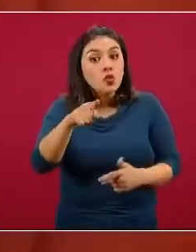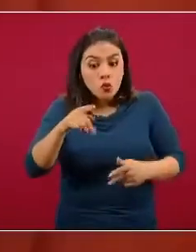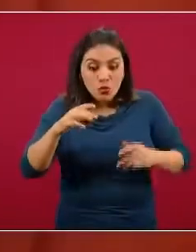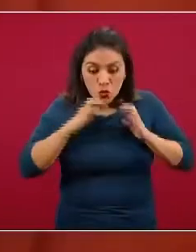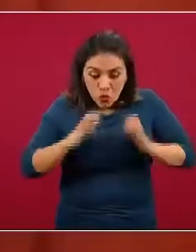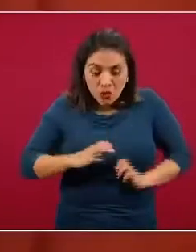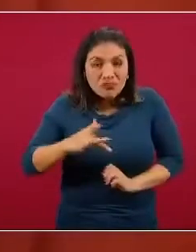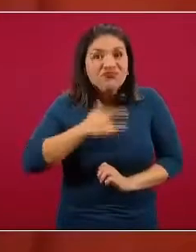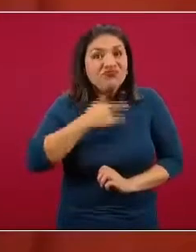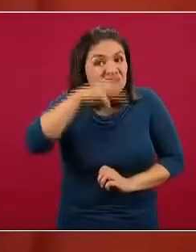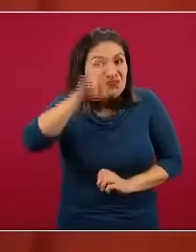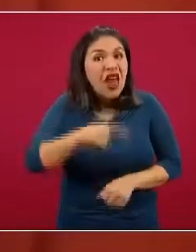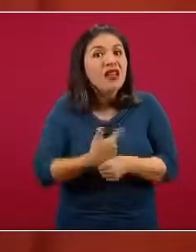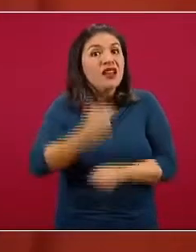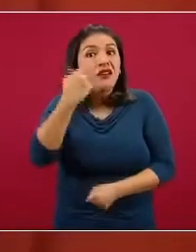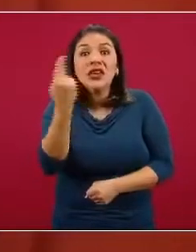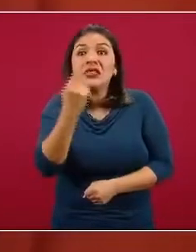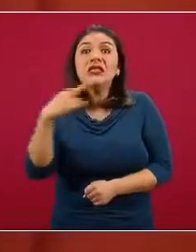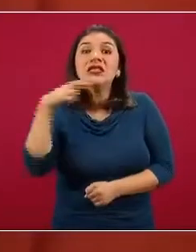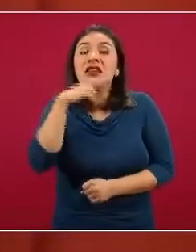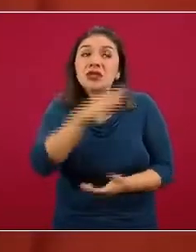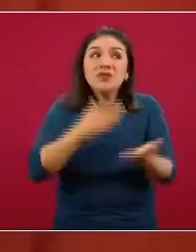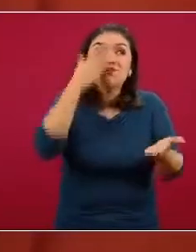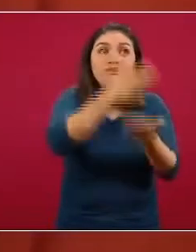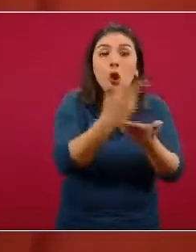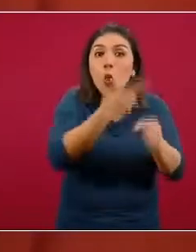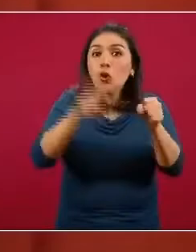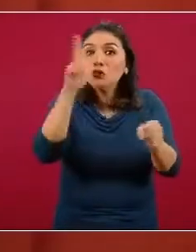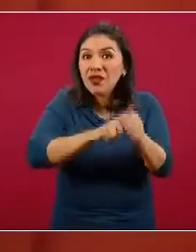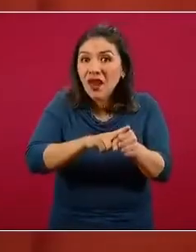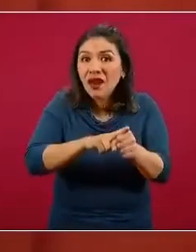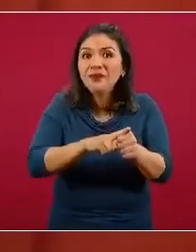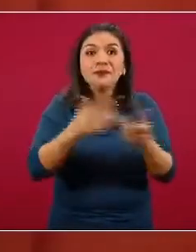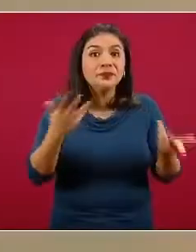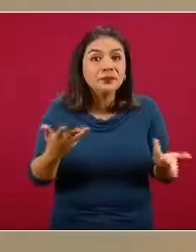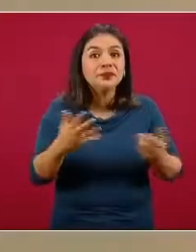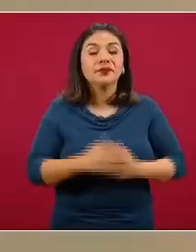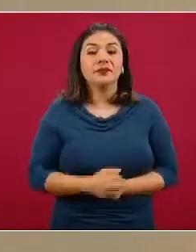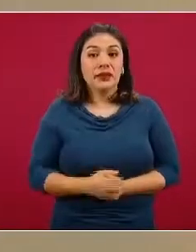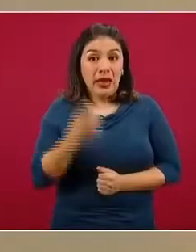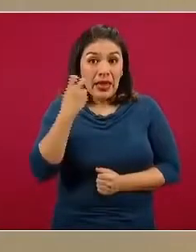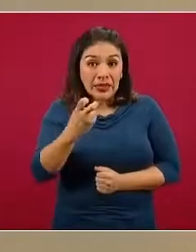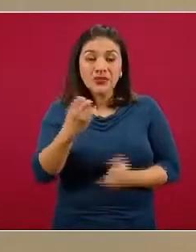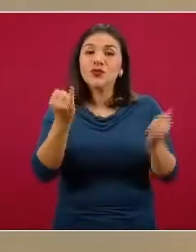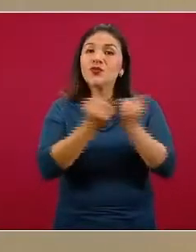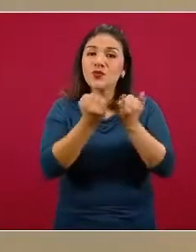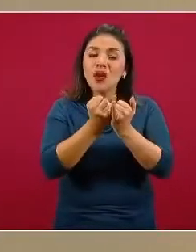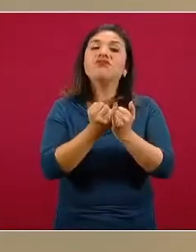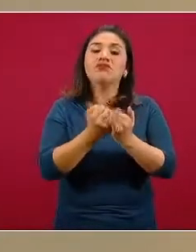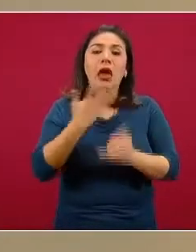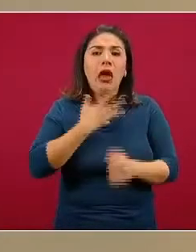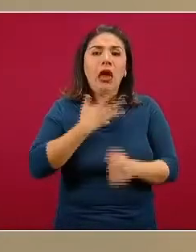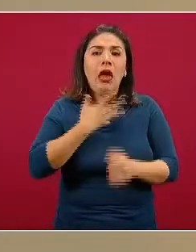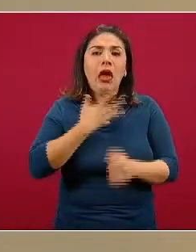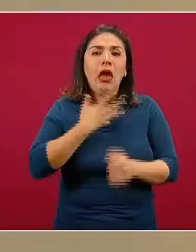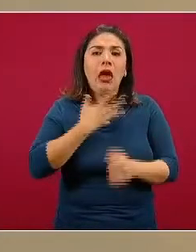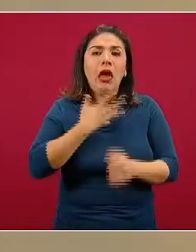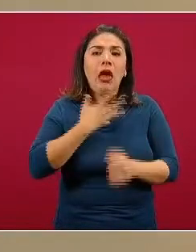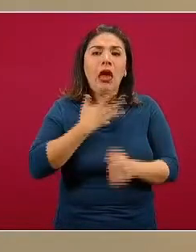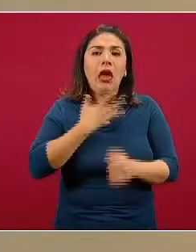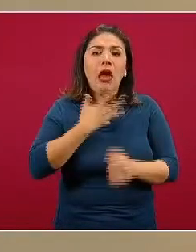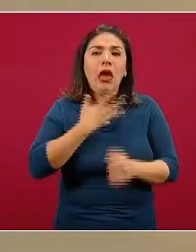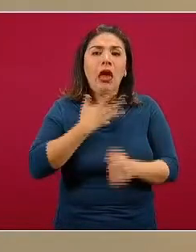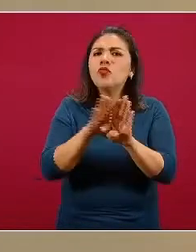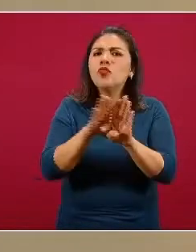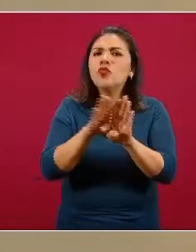de gravedad y hay que acudir de forma urgente a un hospital. Y con esto también se detectan casos de